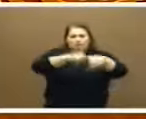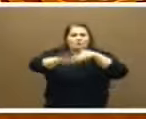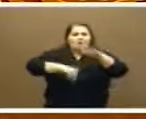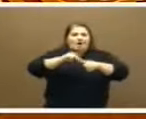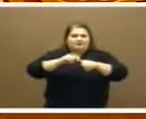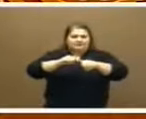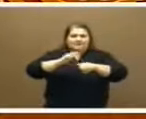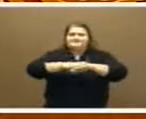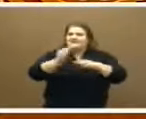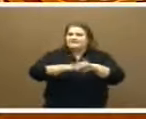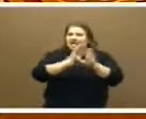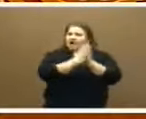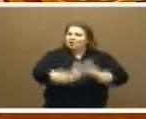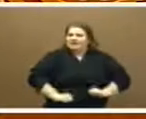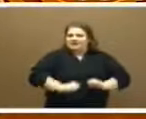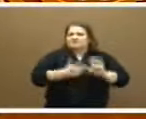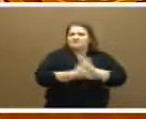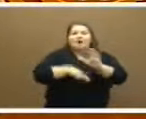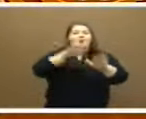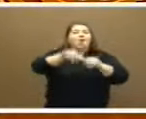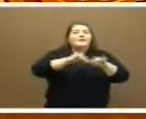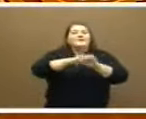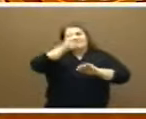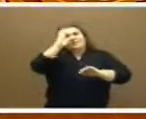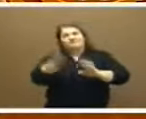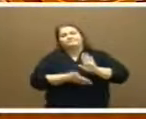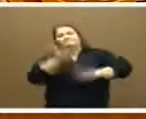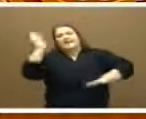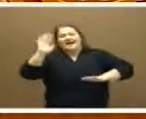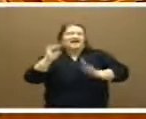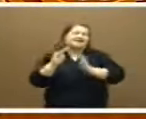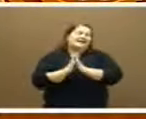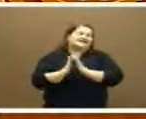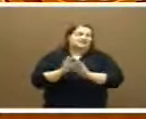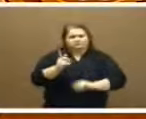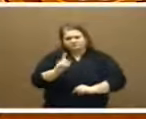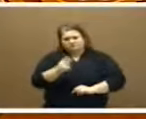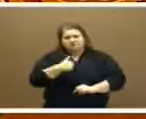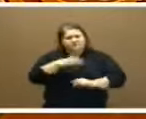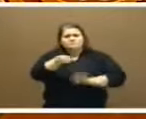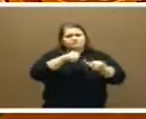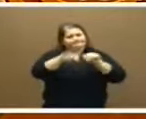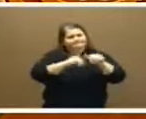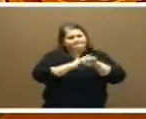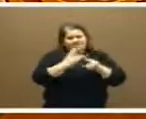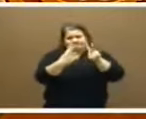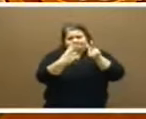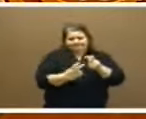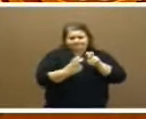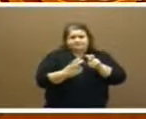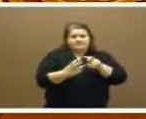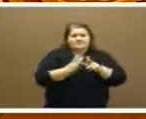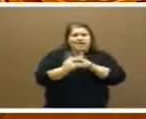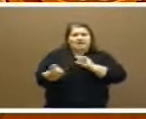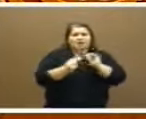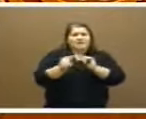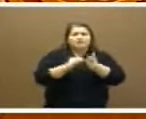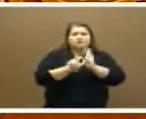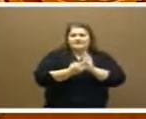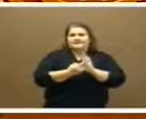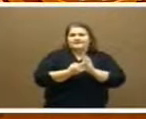acordar, es decir, no puede convocarlos para saludarse e irse a casa. No, no, tiene que convocar a los agentes sociales, la mesa de negociación